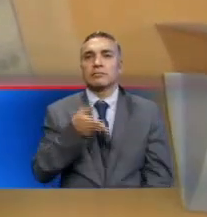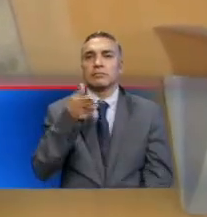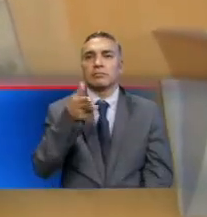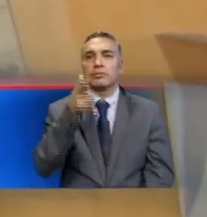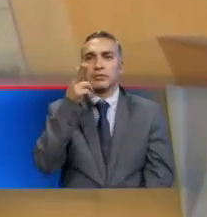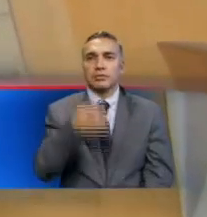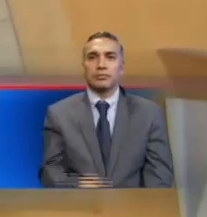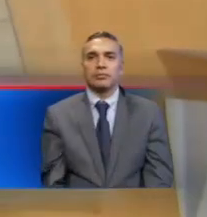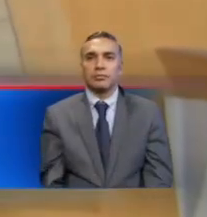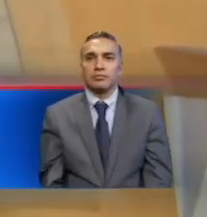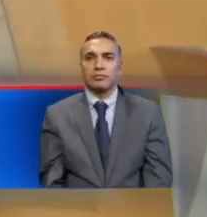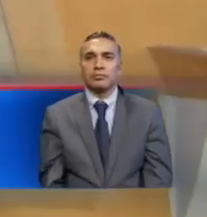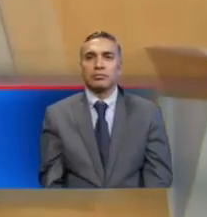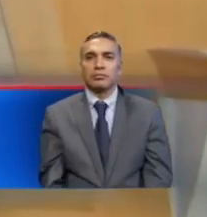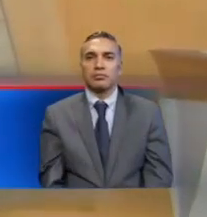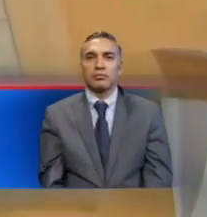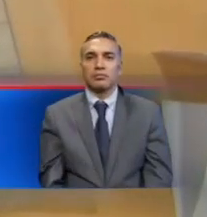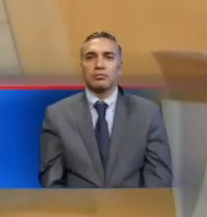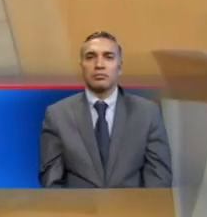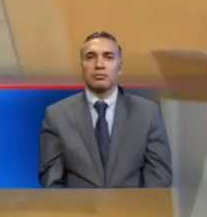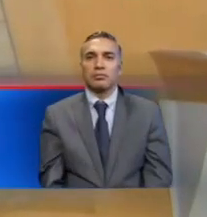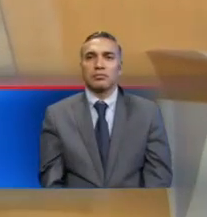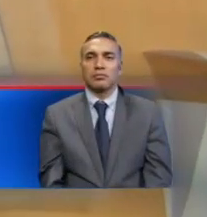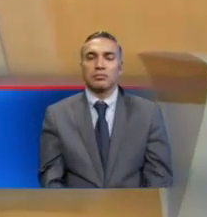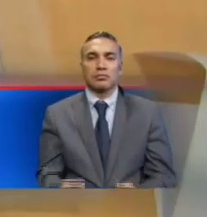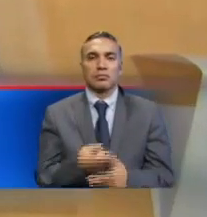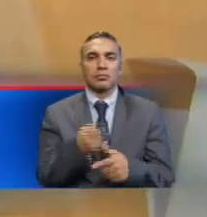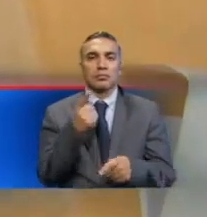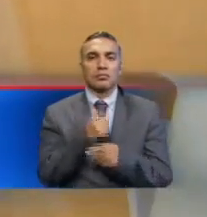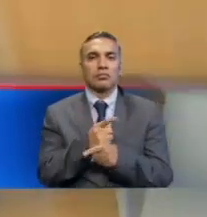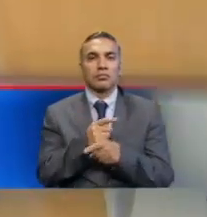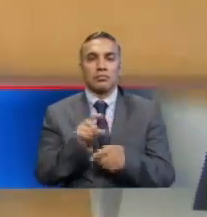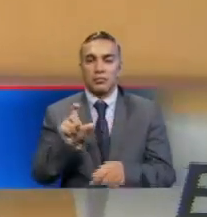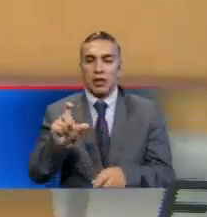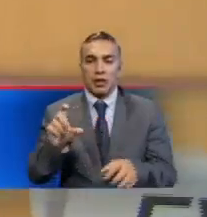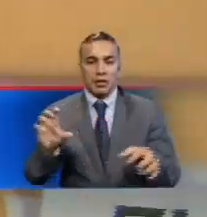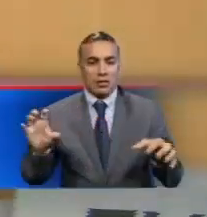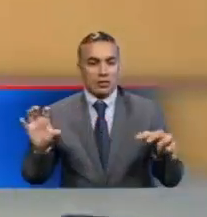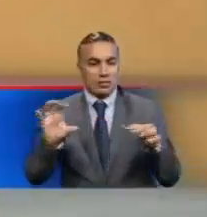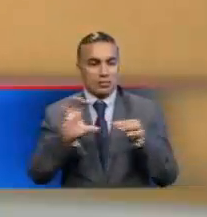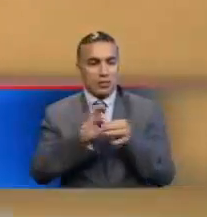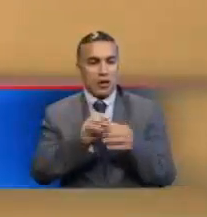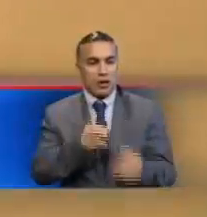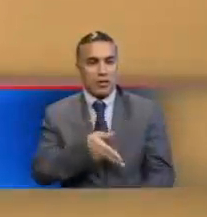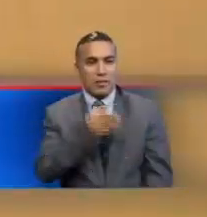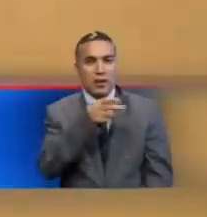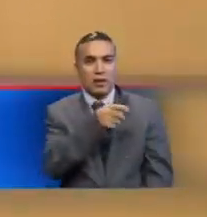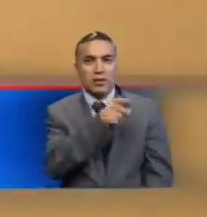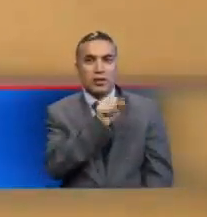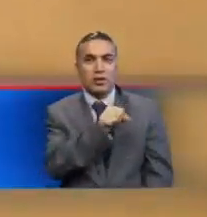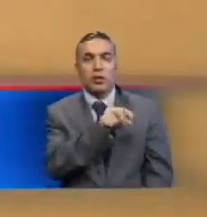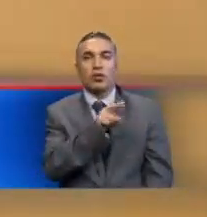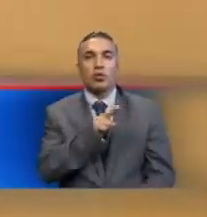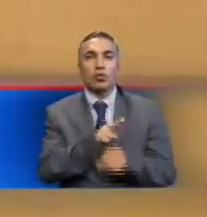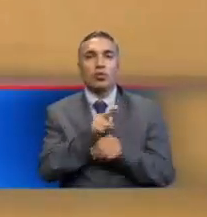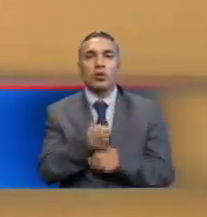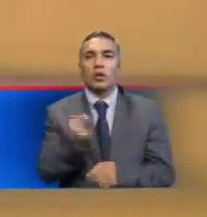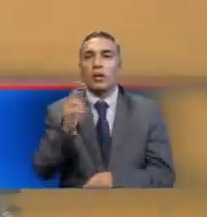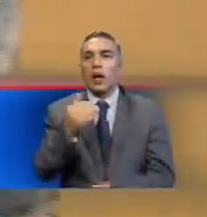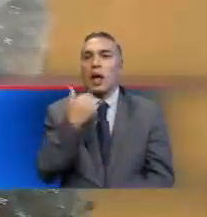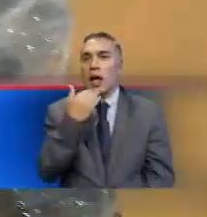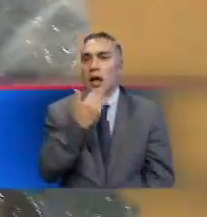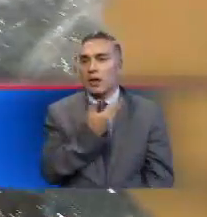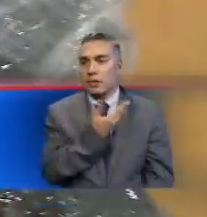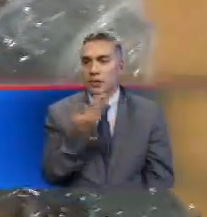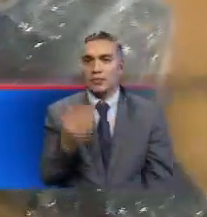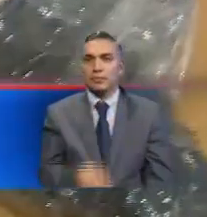en lo posterior, en el proceso investigativo, hacer los cotejamientos balísticos para determinar si estas armas de fuego no han sido